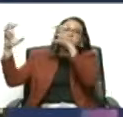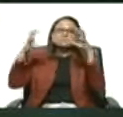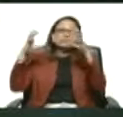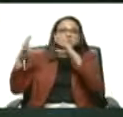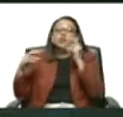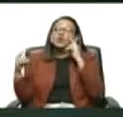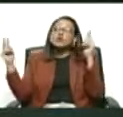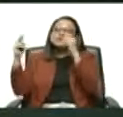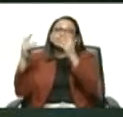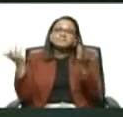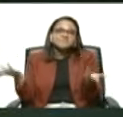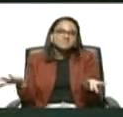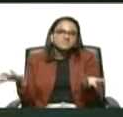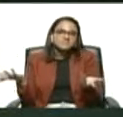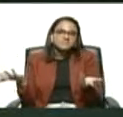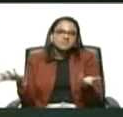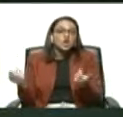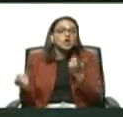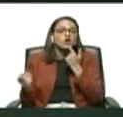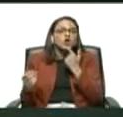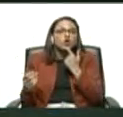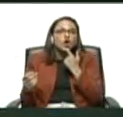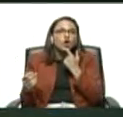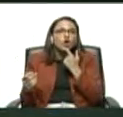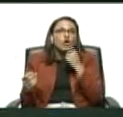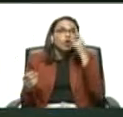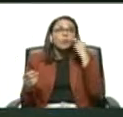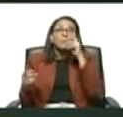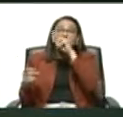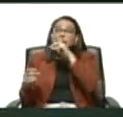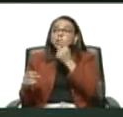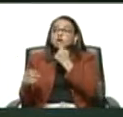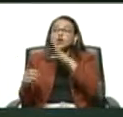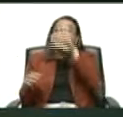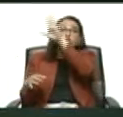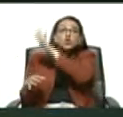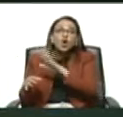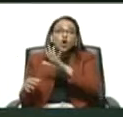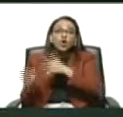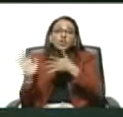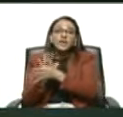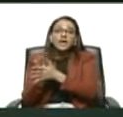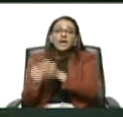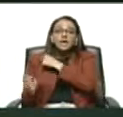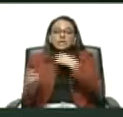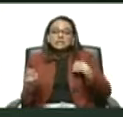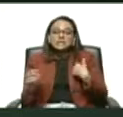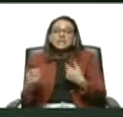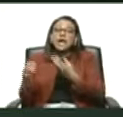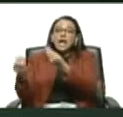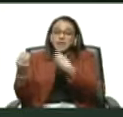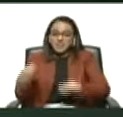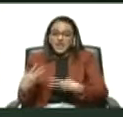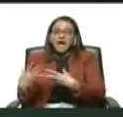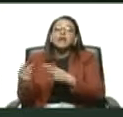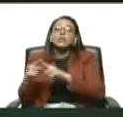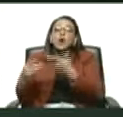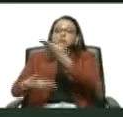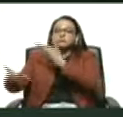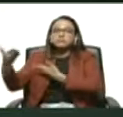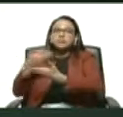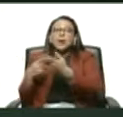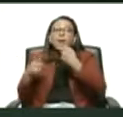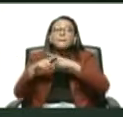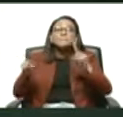En rojo, donde China es nuestro principal socio comercial. Pero fíjense ustedes que el azul intenso es